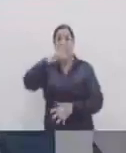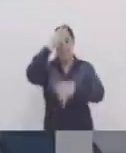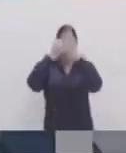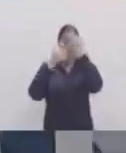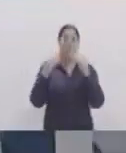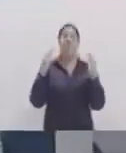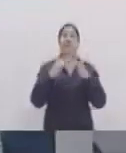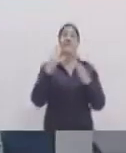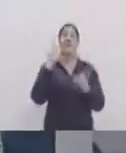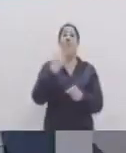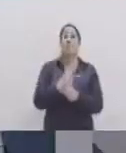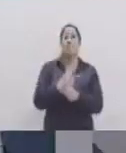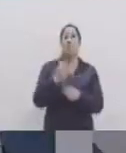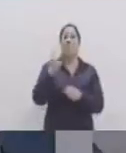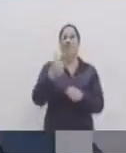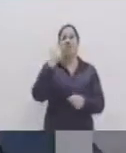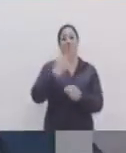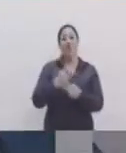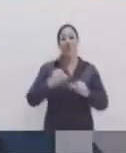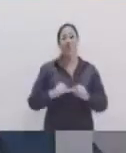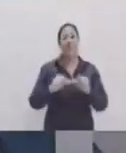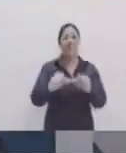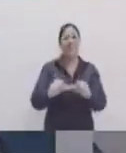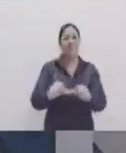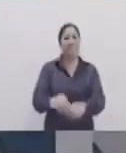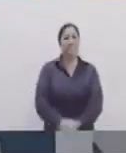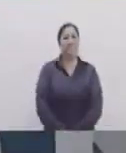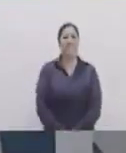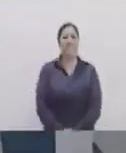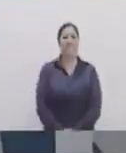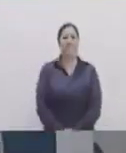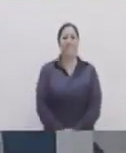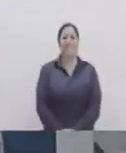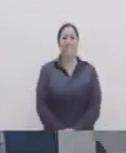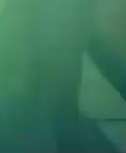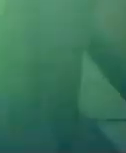como Aprendo en Casa Guate y recuerden que Guatemala no se detiene.